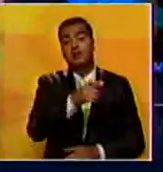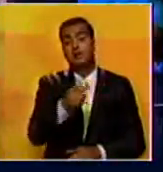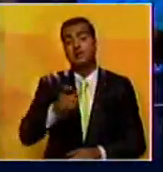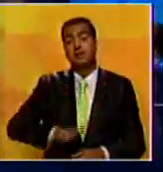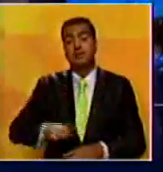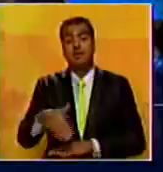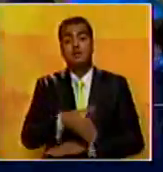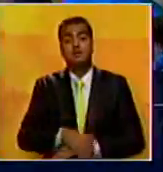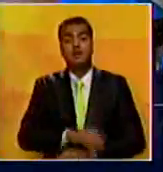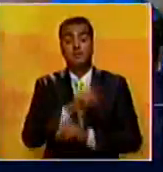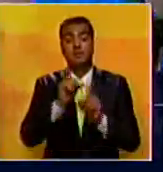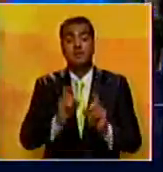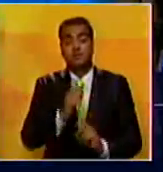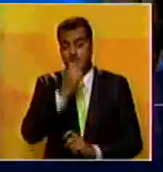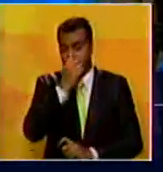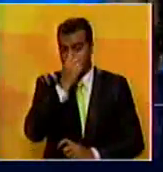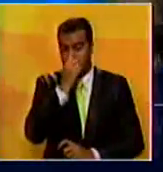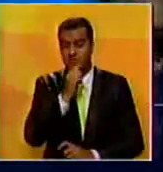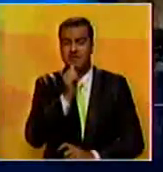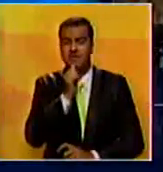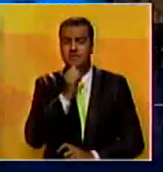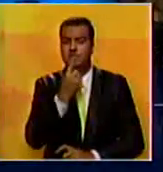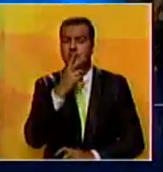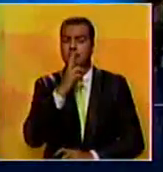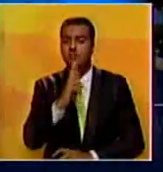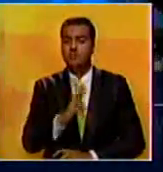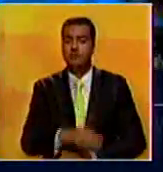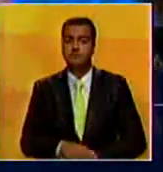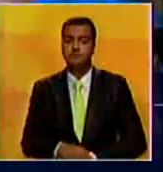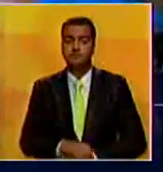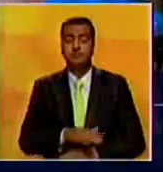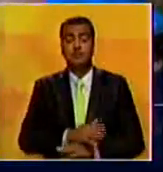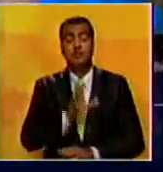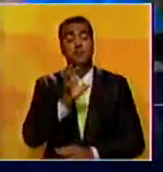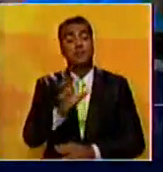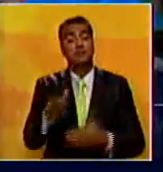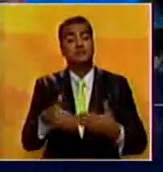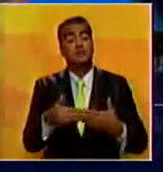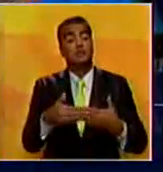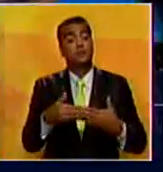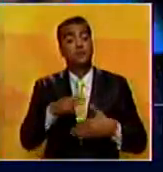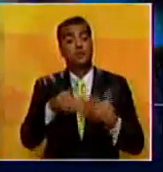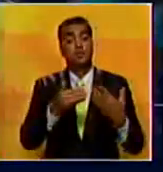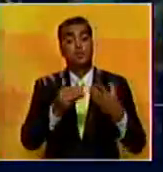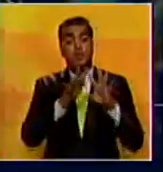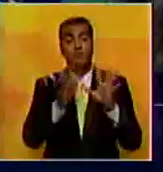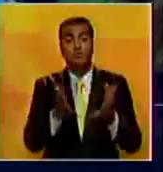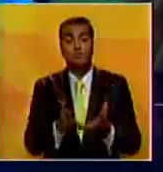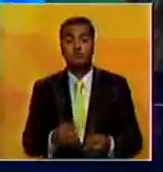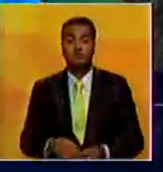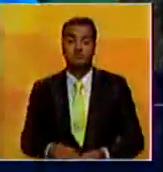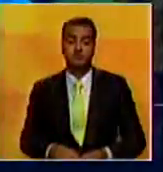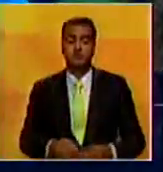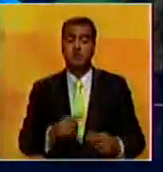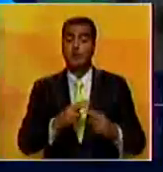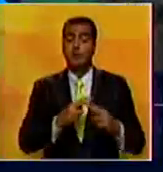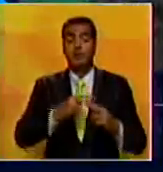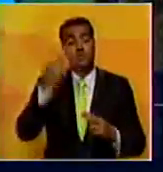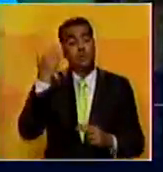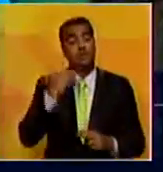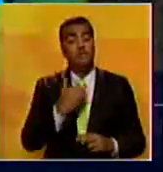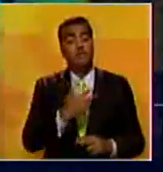estar en las calles? Esa es la primera pregunta que quisiéramos una respuesta. Porque a este país le cerraron las puertas a todo el mundo. Que hoy a Puerto Cabello no